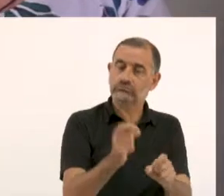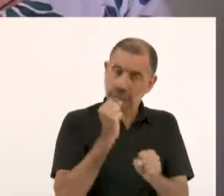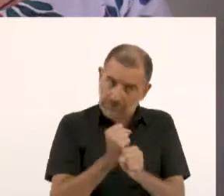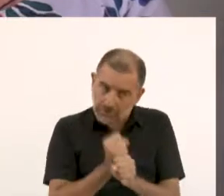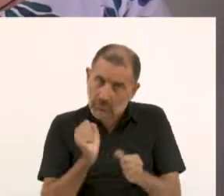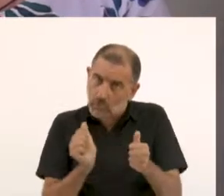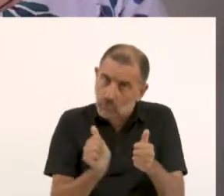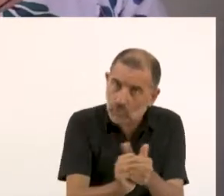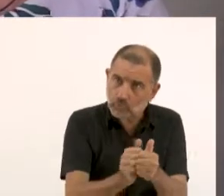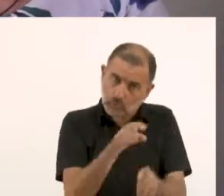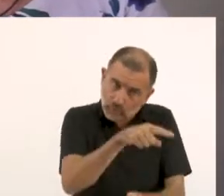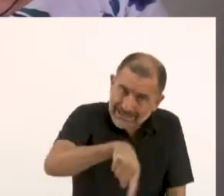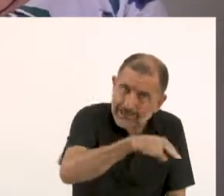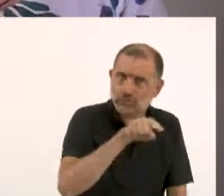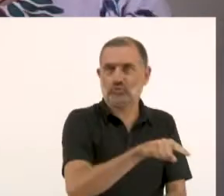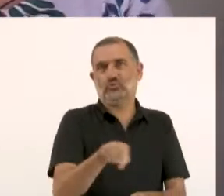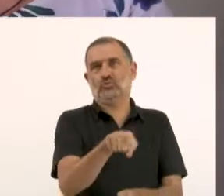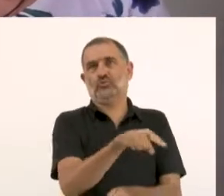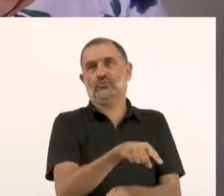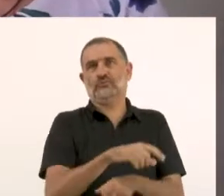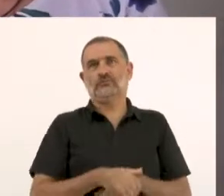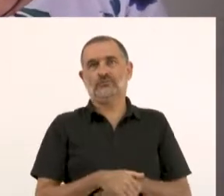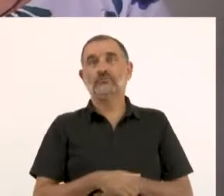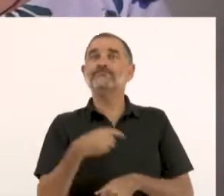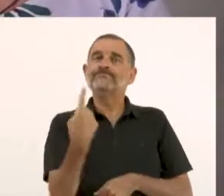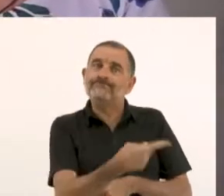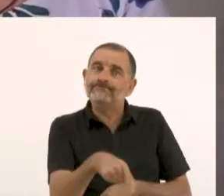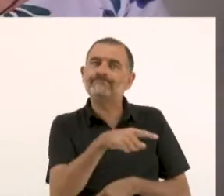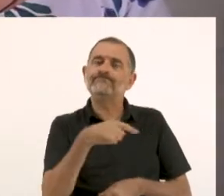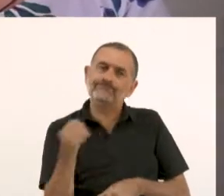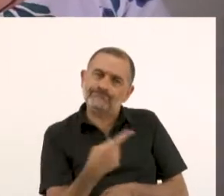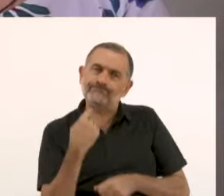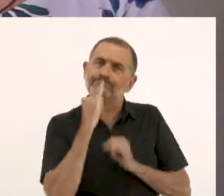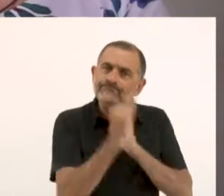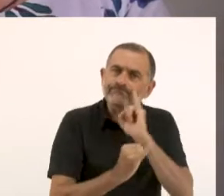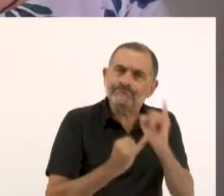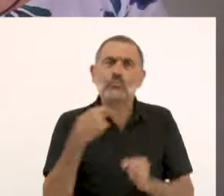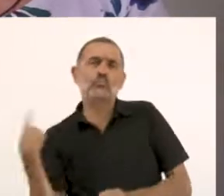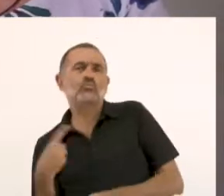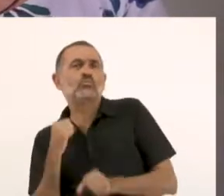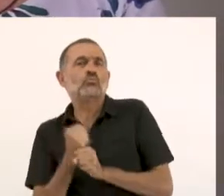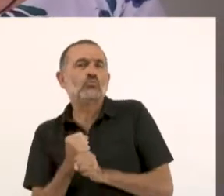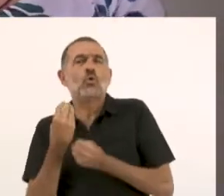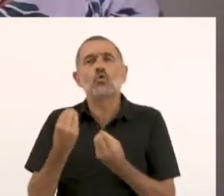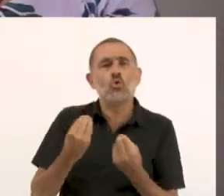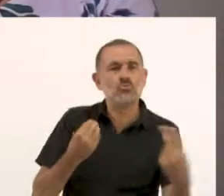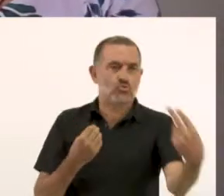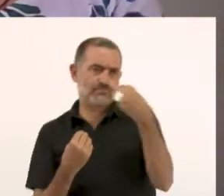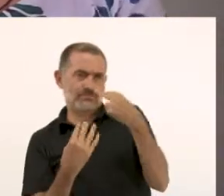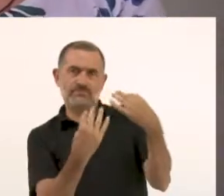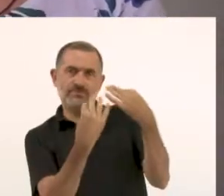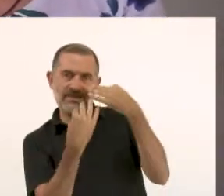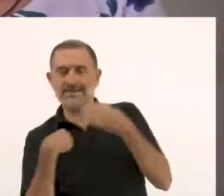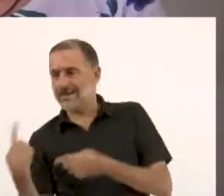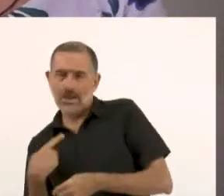bueno, cómo trabajamos, que vean cómo trabajamos, que vean también cómo eso que se recupera